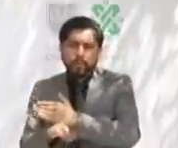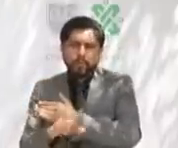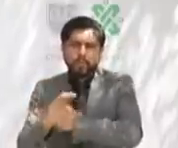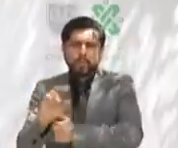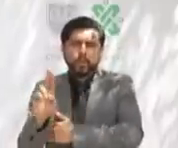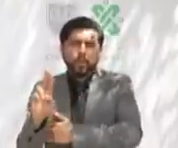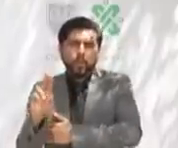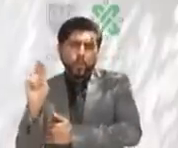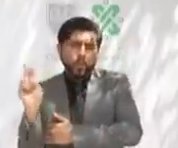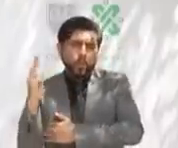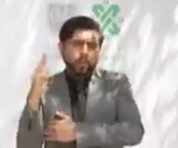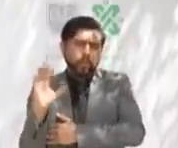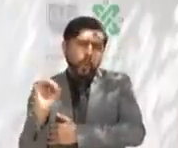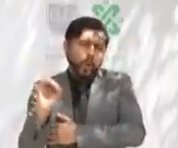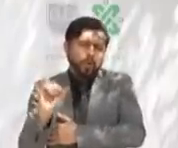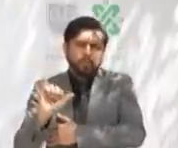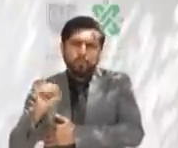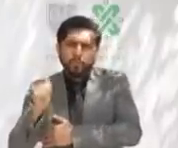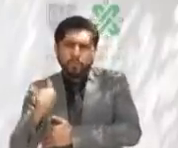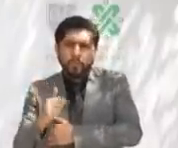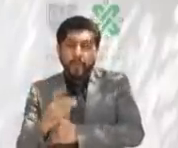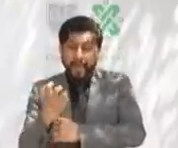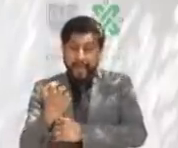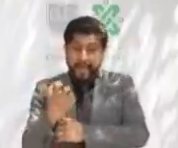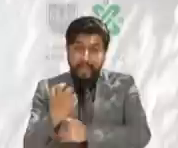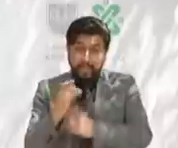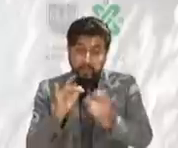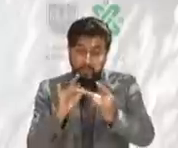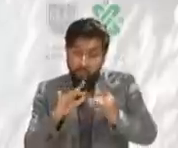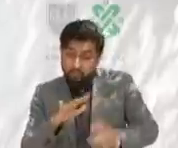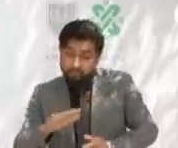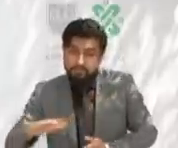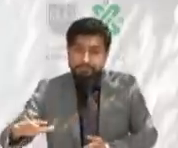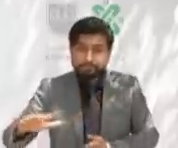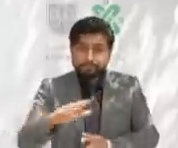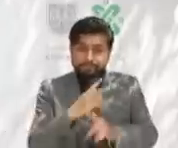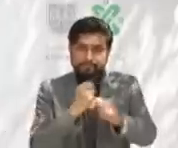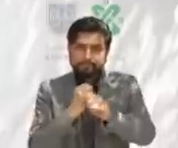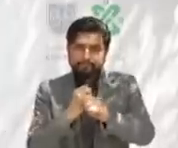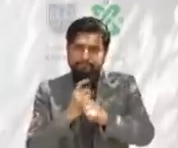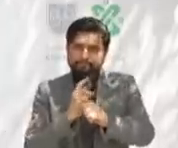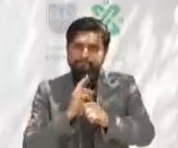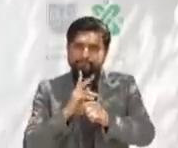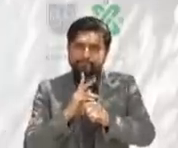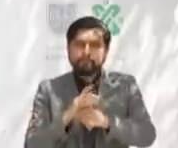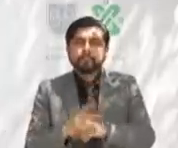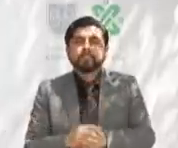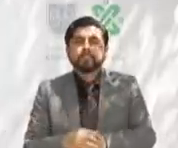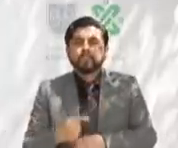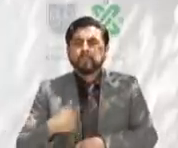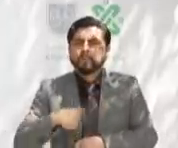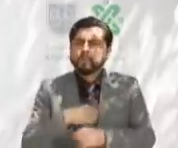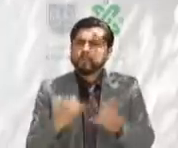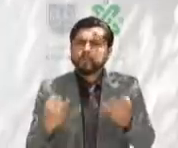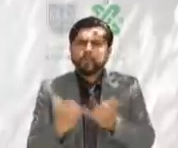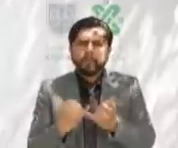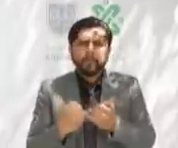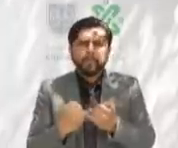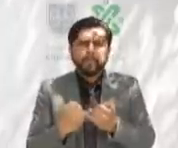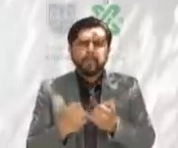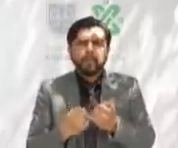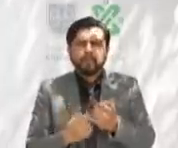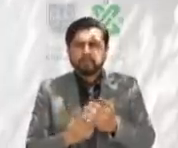del metro. Es decir, un nuevo sistema con cablebús. Estamos modernizando el sistema de transportes